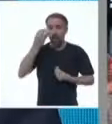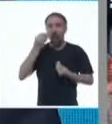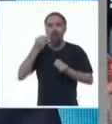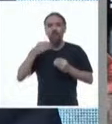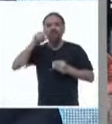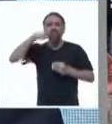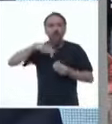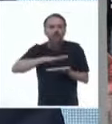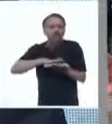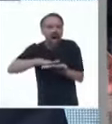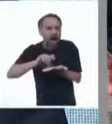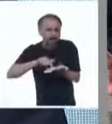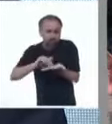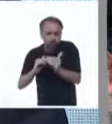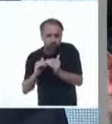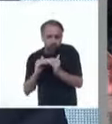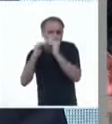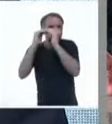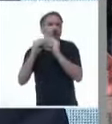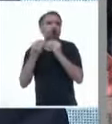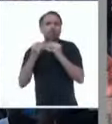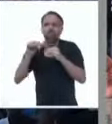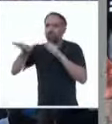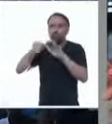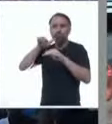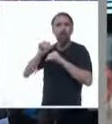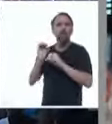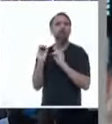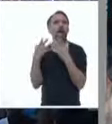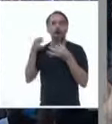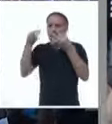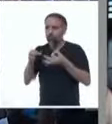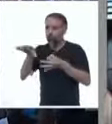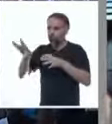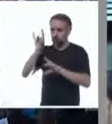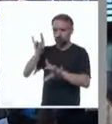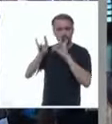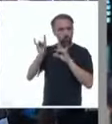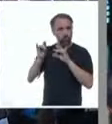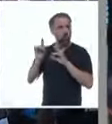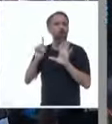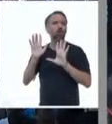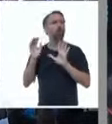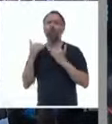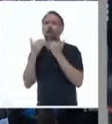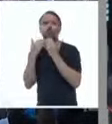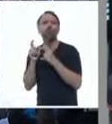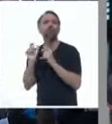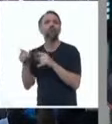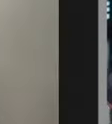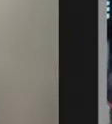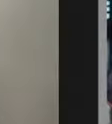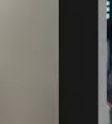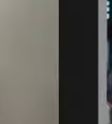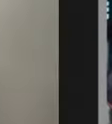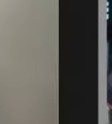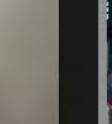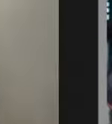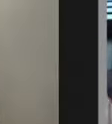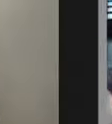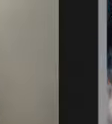claro, solo les importa el poder, las cajas. Estamos con Rodrigo de Loredo, ya desde Córdoba, y le quiero